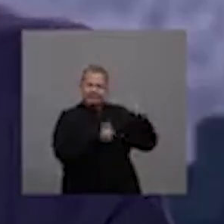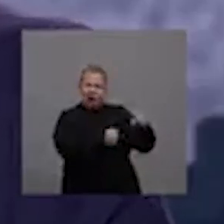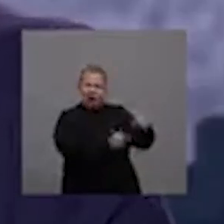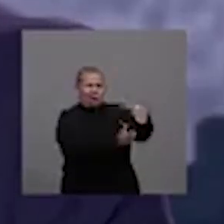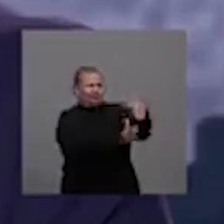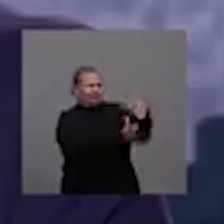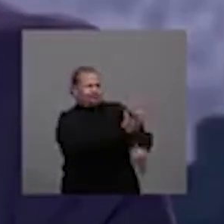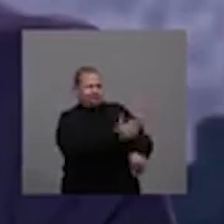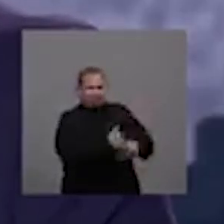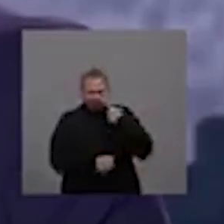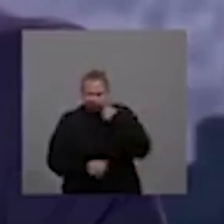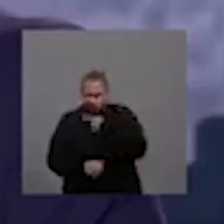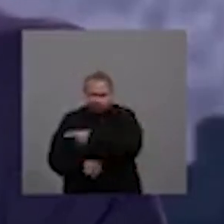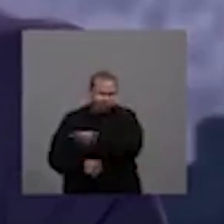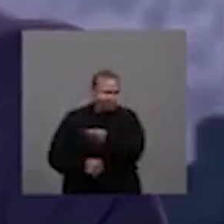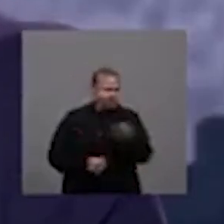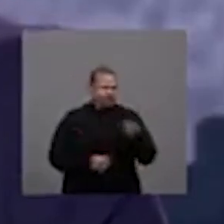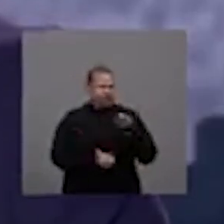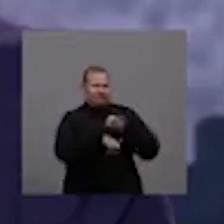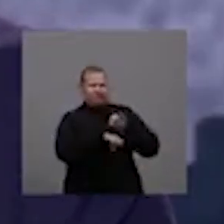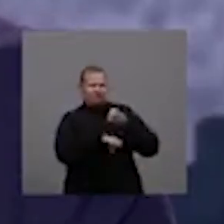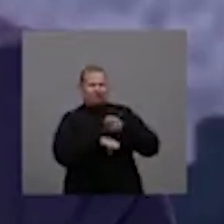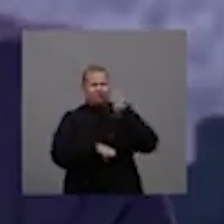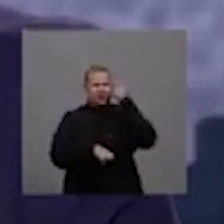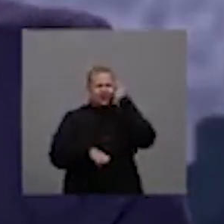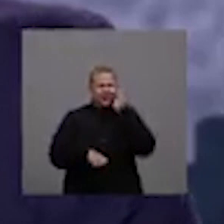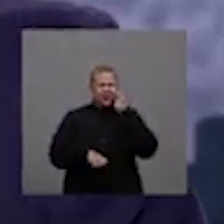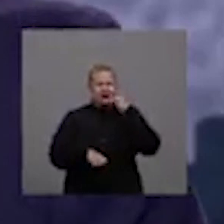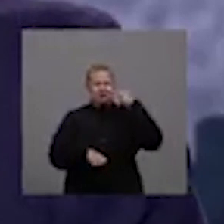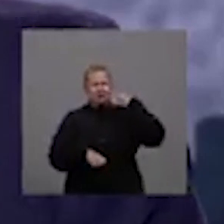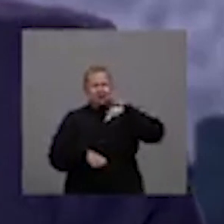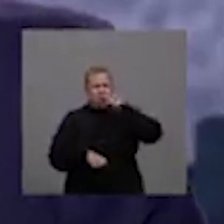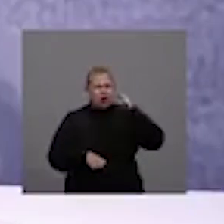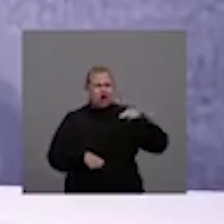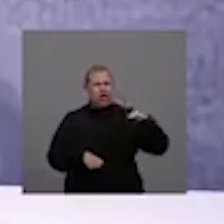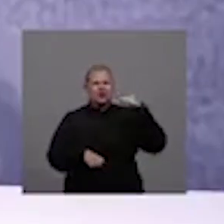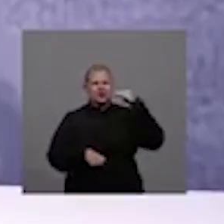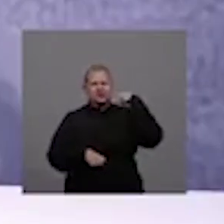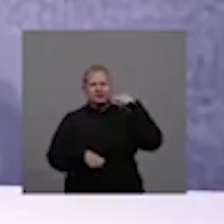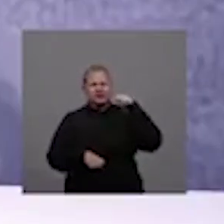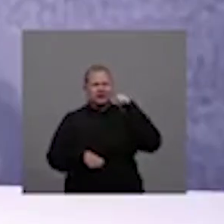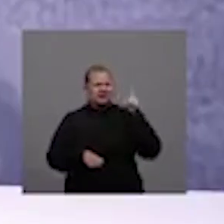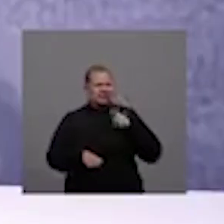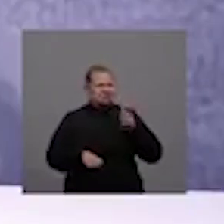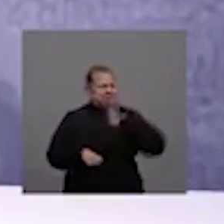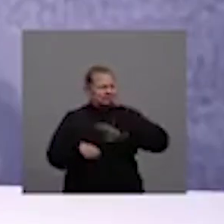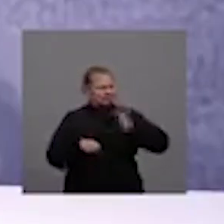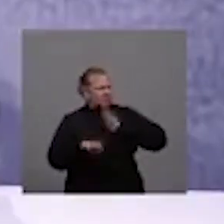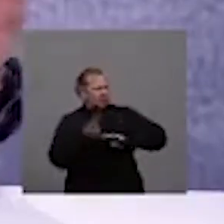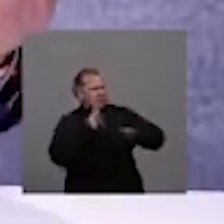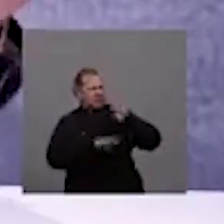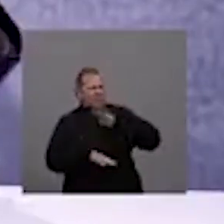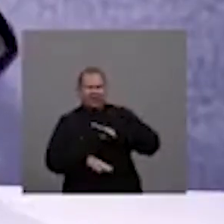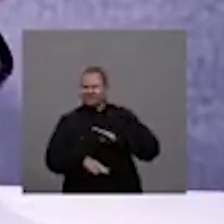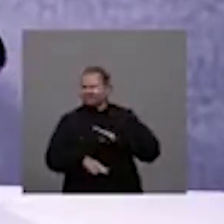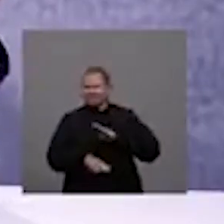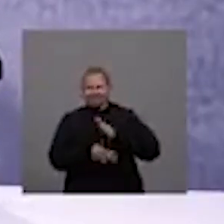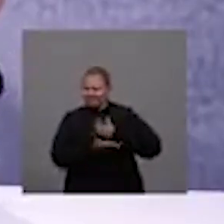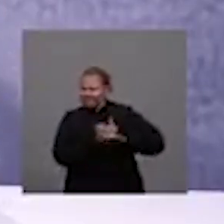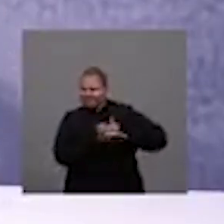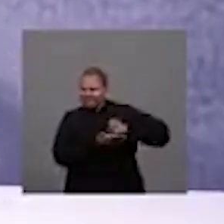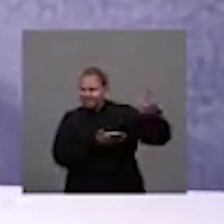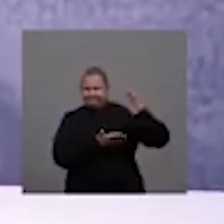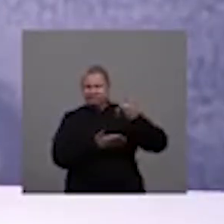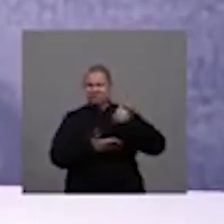Movimiento Ciudadano, Pablo Lemus, reiteró su propuesta para ampliar la línea 1 del tren ligero a San Agustín, así como la construcción de la línea 5 del